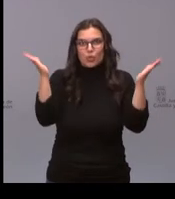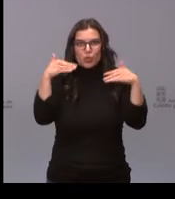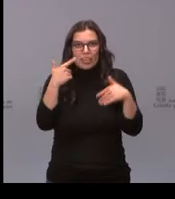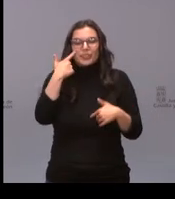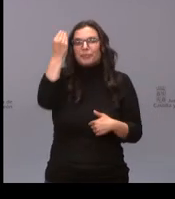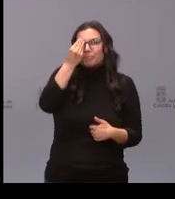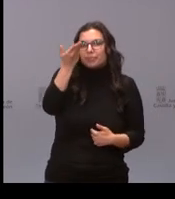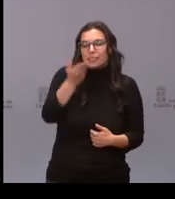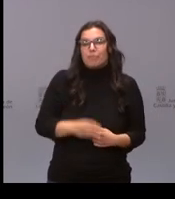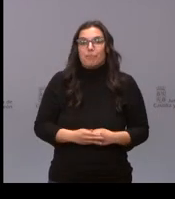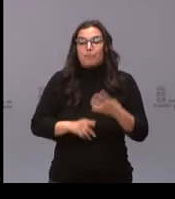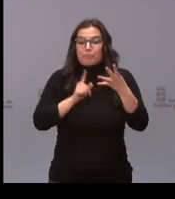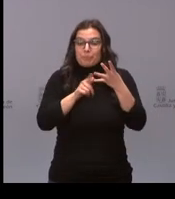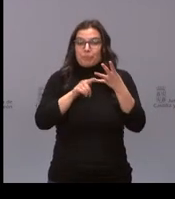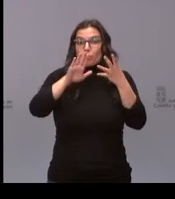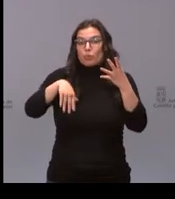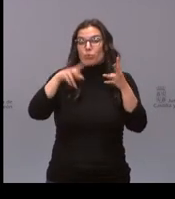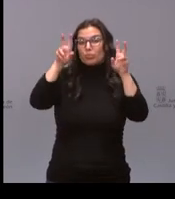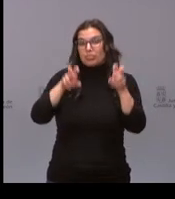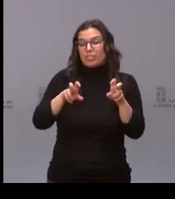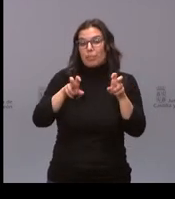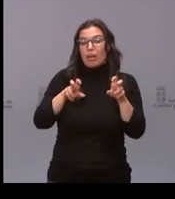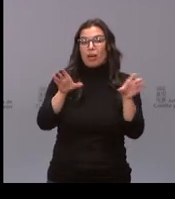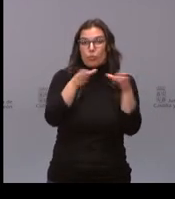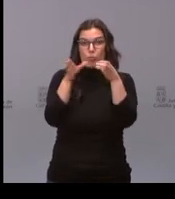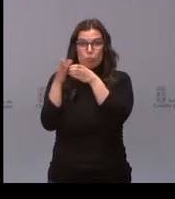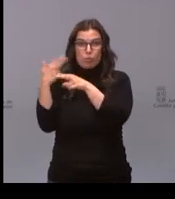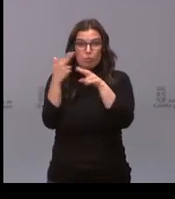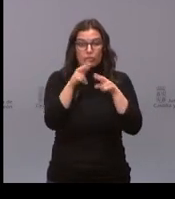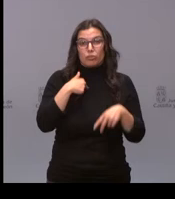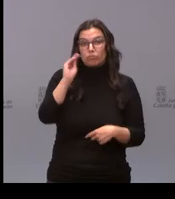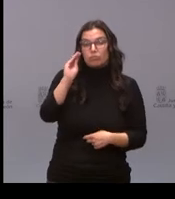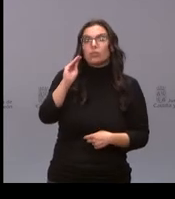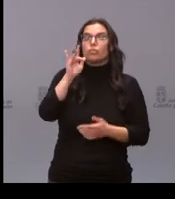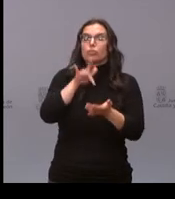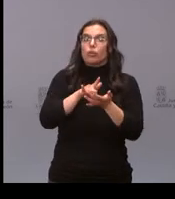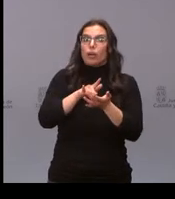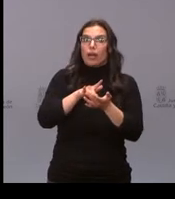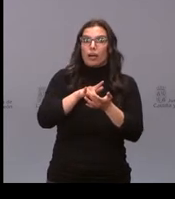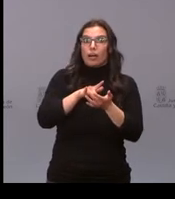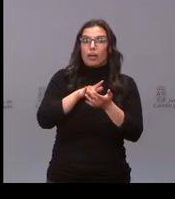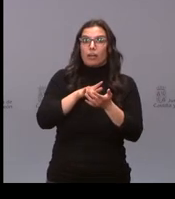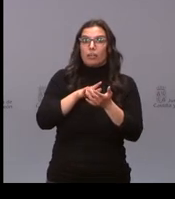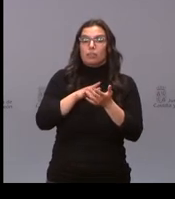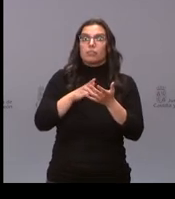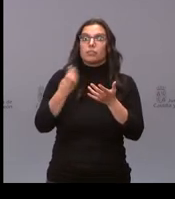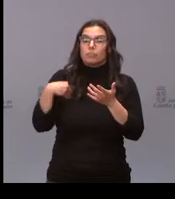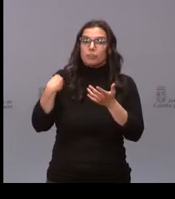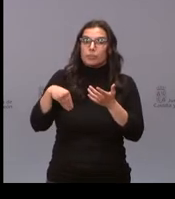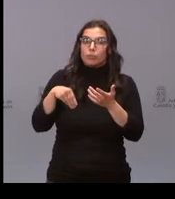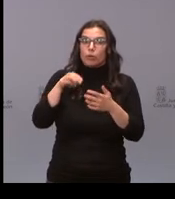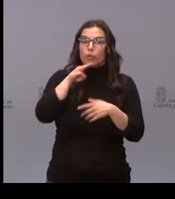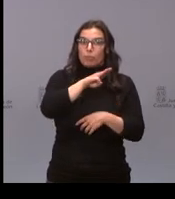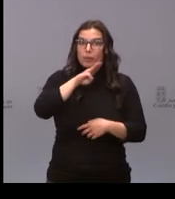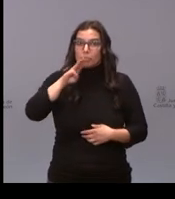respecto. Y, por último, ya que he hablado de temas de partidos, se espera que haya congreso en el PP provincial. Ya ha habido también en otras